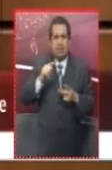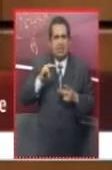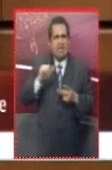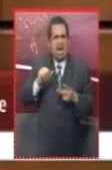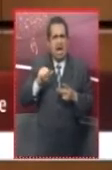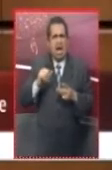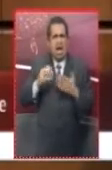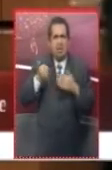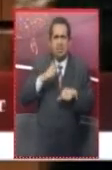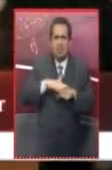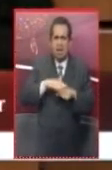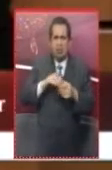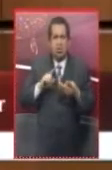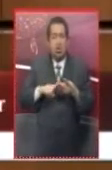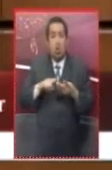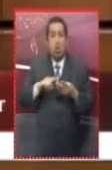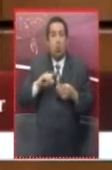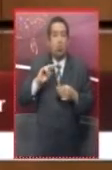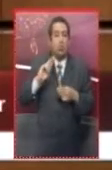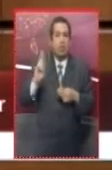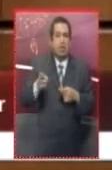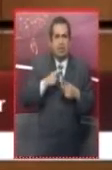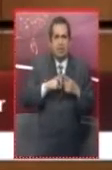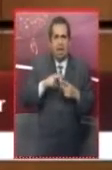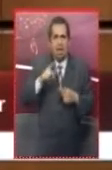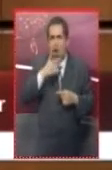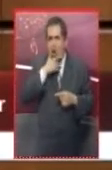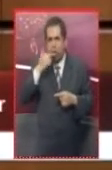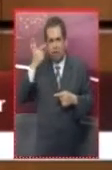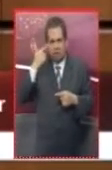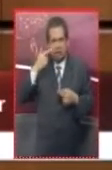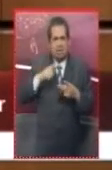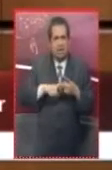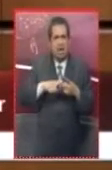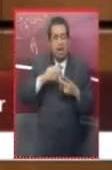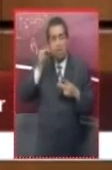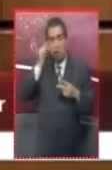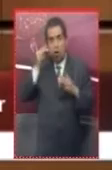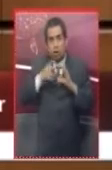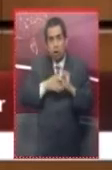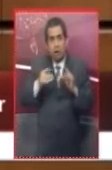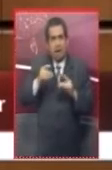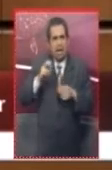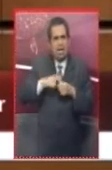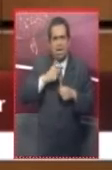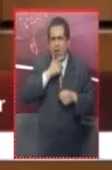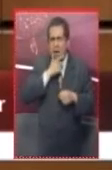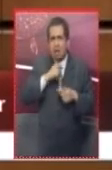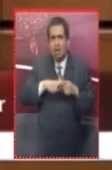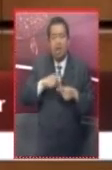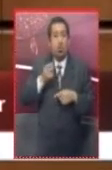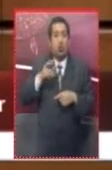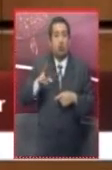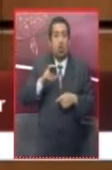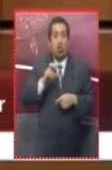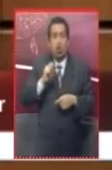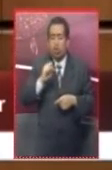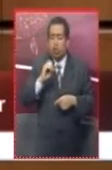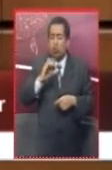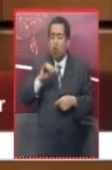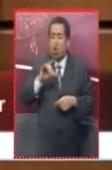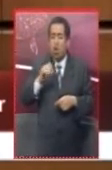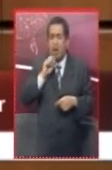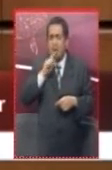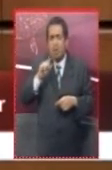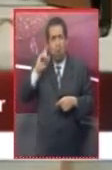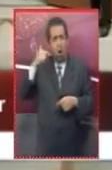Administración Pública por la Universidad de Warwick, maestro en Filosofía Política por la Universidad de Londres y doctor en Sociología Política por la